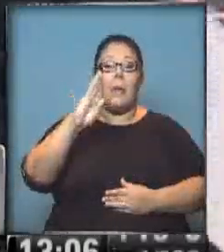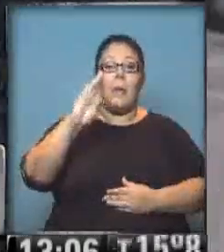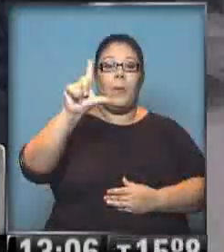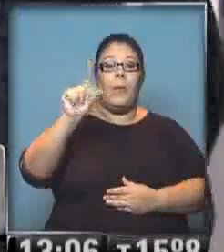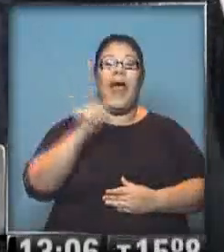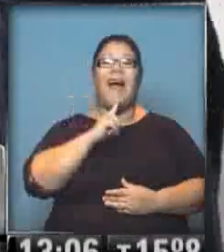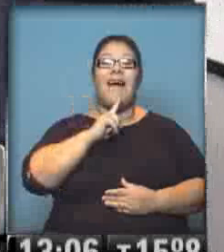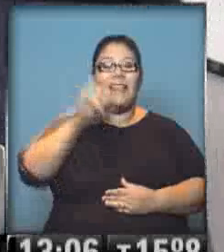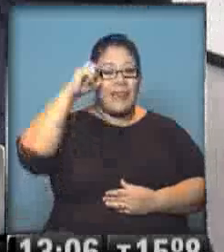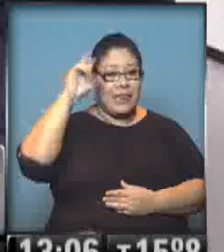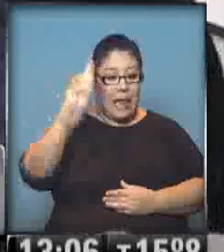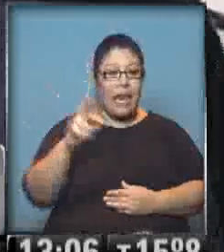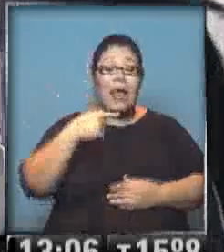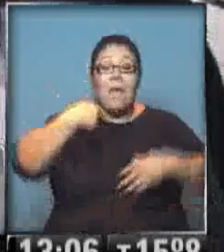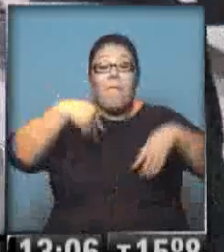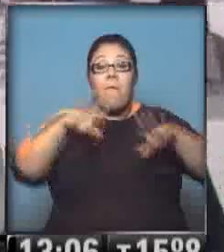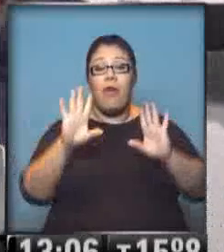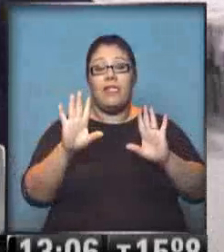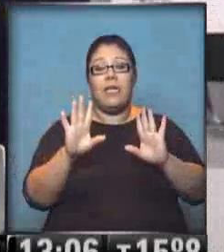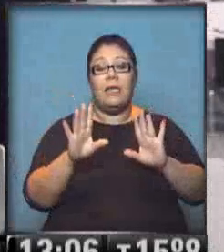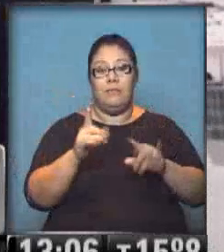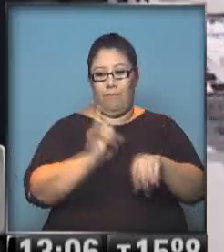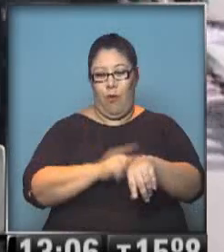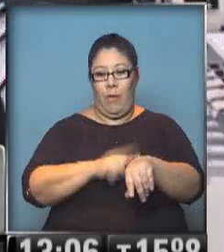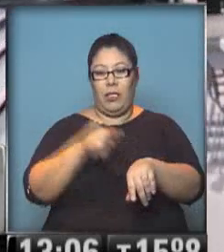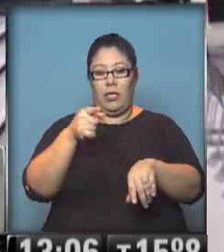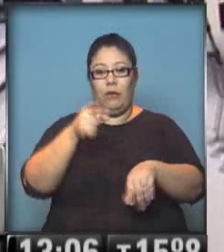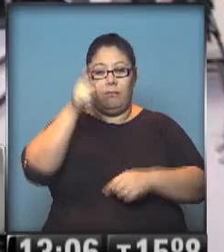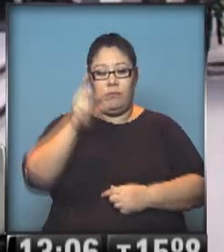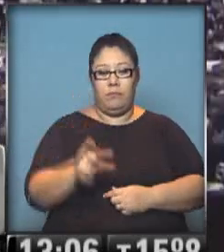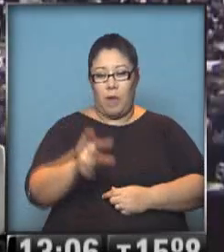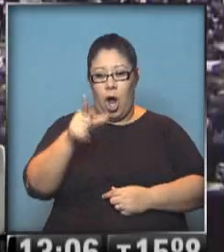porque potencialmente puede haber, ahí está el momento en el que el actual